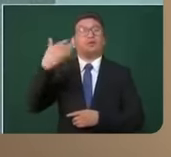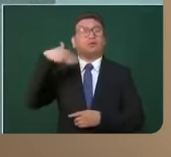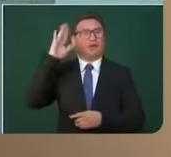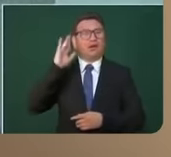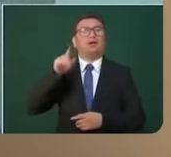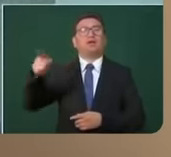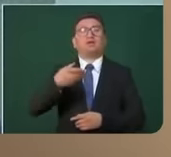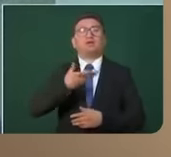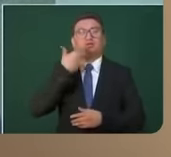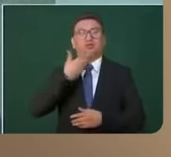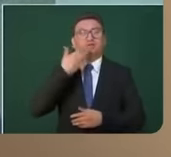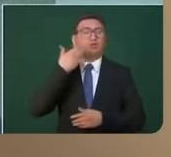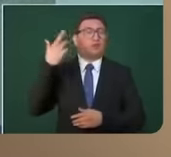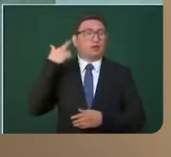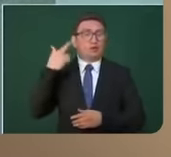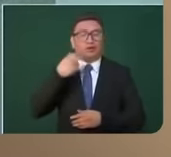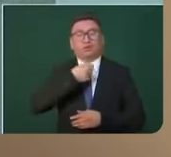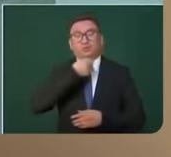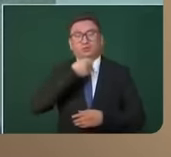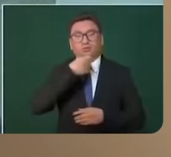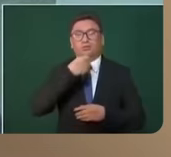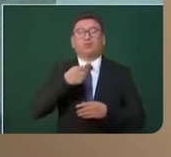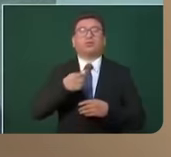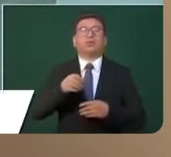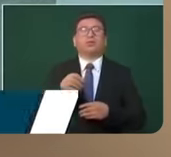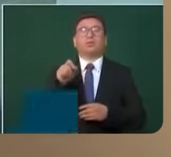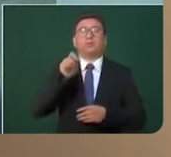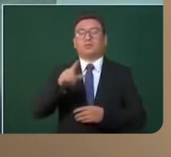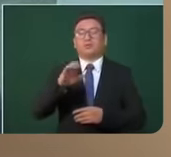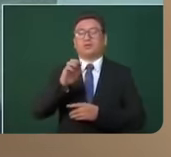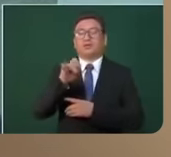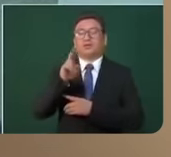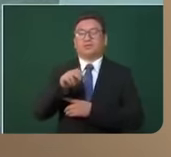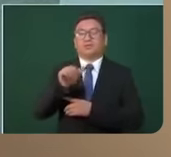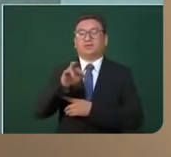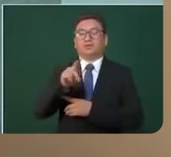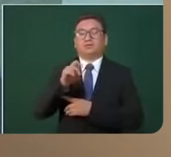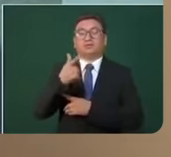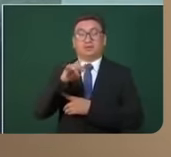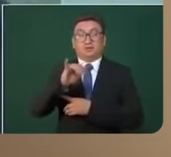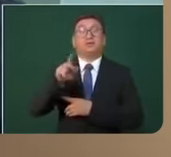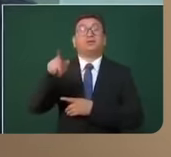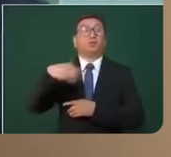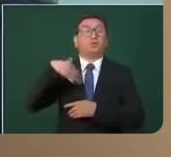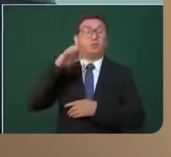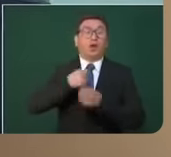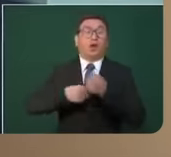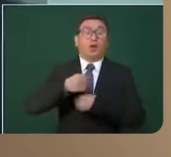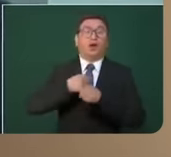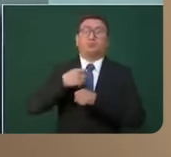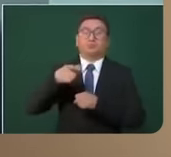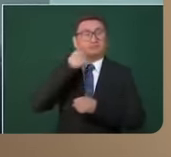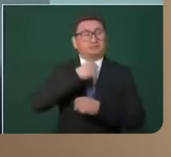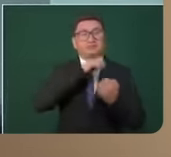comentarios en contra de los comunicadores loret de mola y brozo y si einstein amo lo acusó a la periodista de mentir